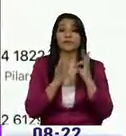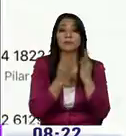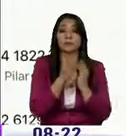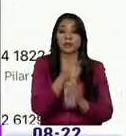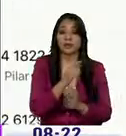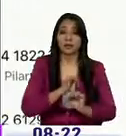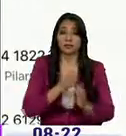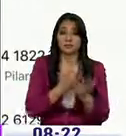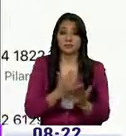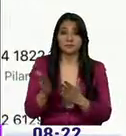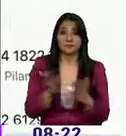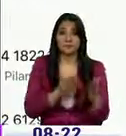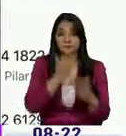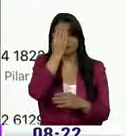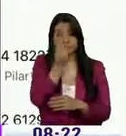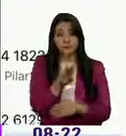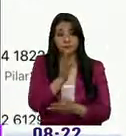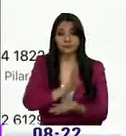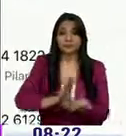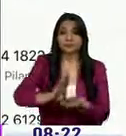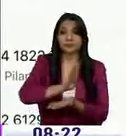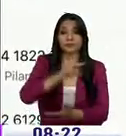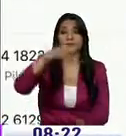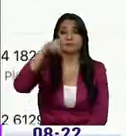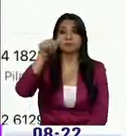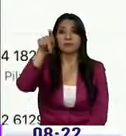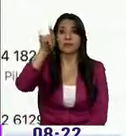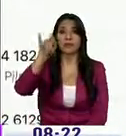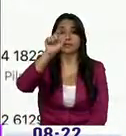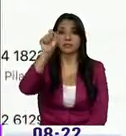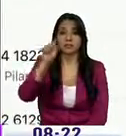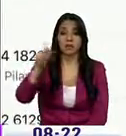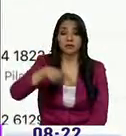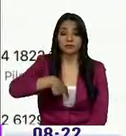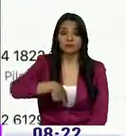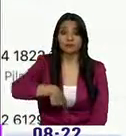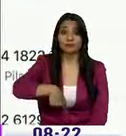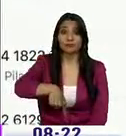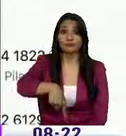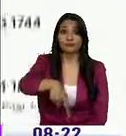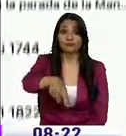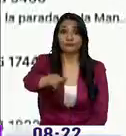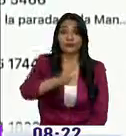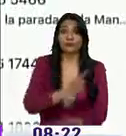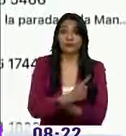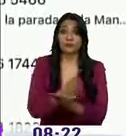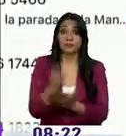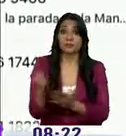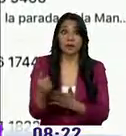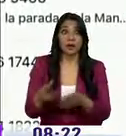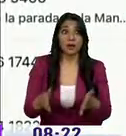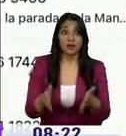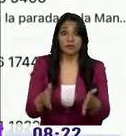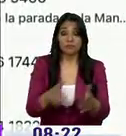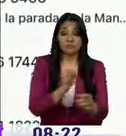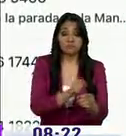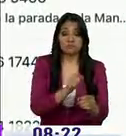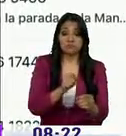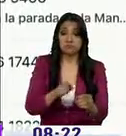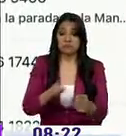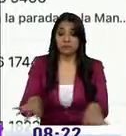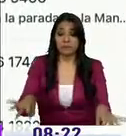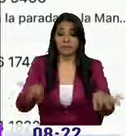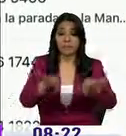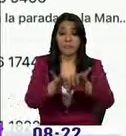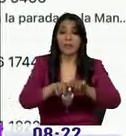desesperado. Buenos días, aquí en el barrio Héroes de Paquiche, en toda la principal. Esta semana atrás abrieron la calle para poner agua potable. Desde ese momento no